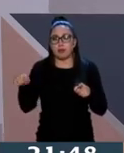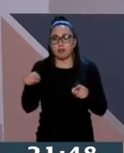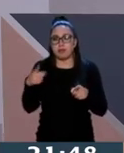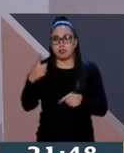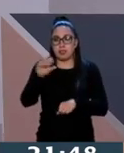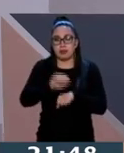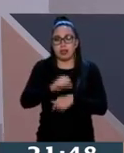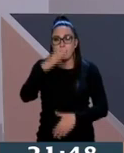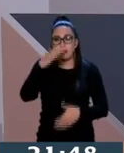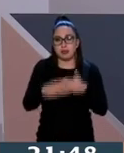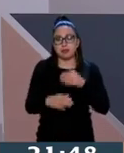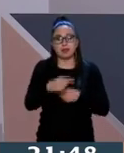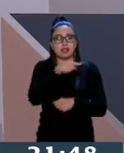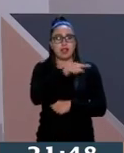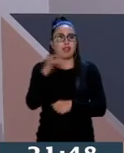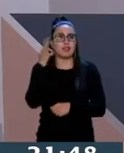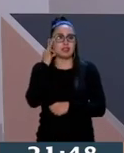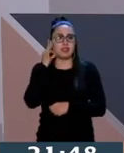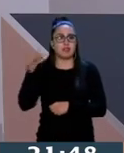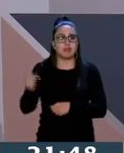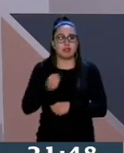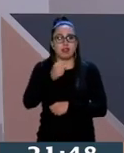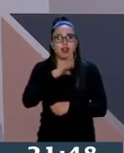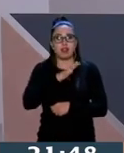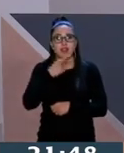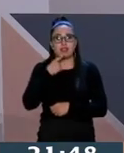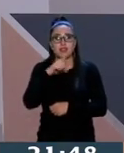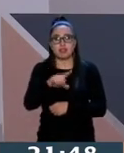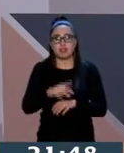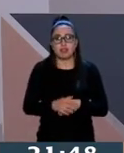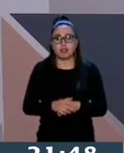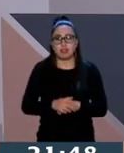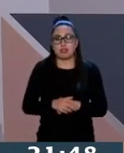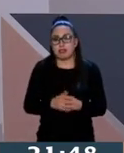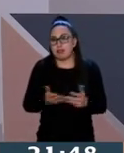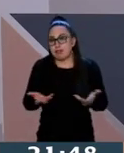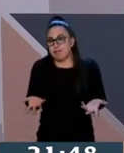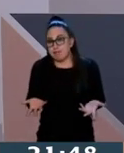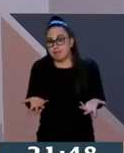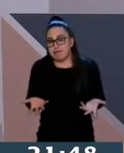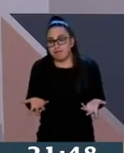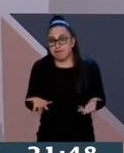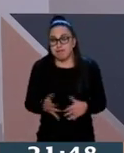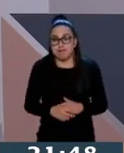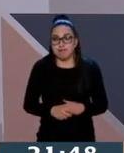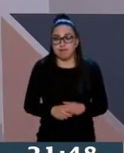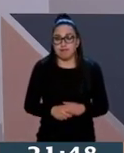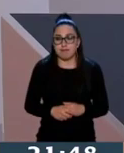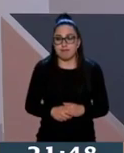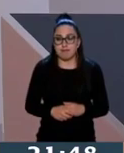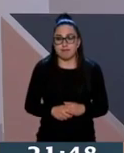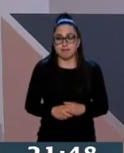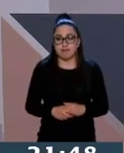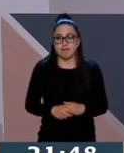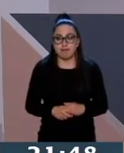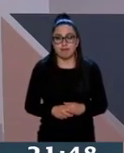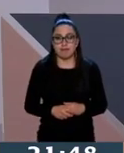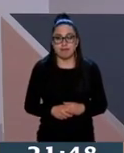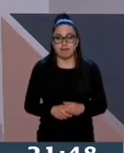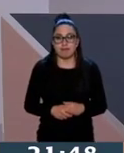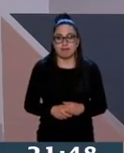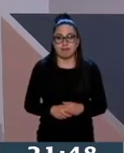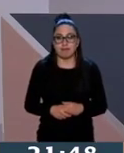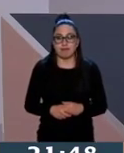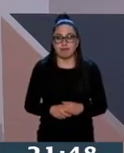interesante con la Fiscalía y en este marco, en esta idea, en el contexto de lo